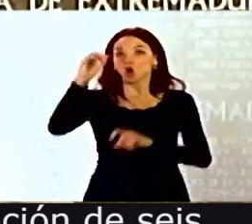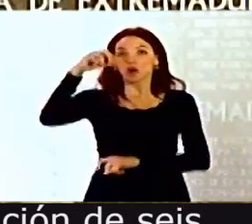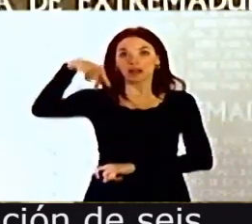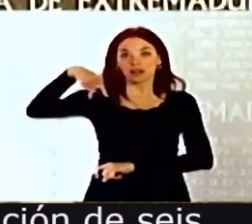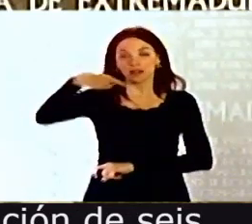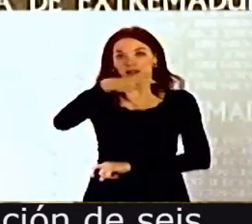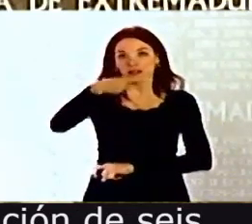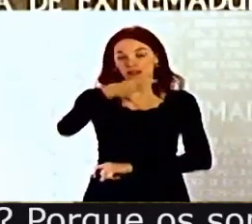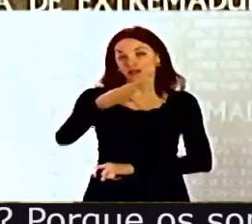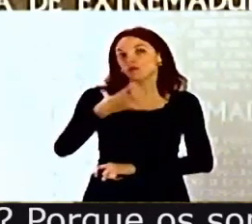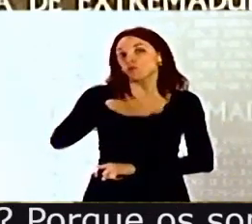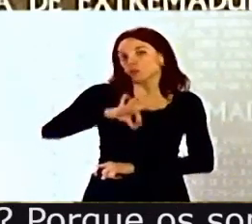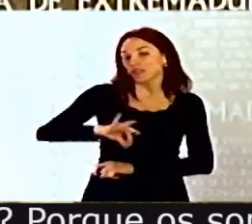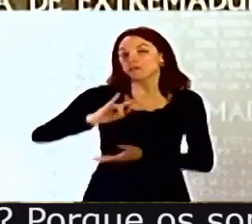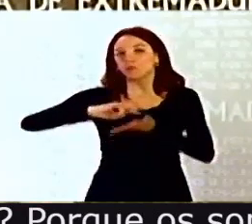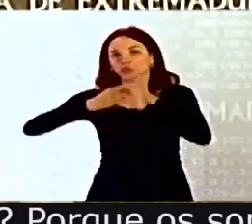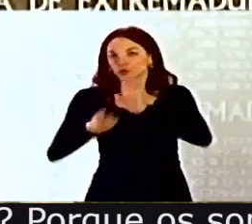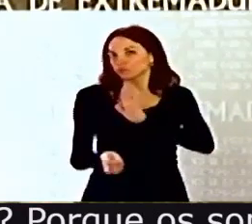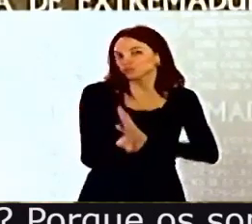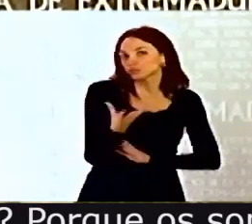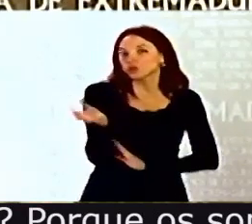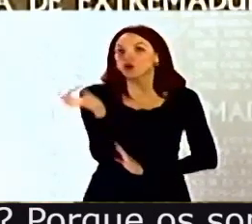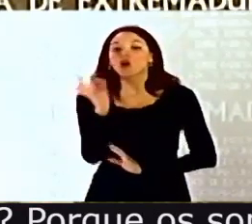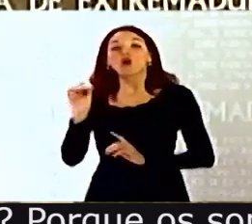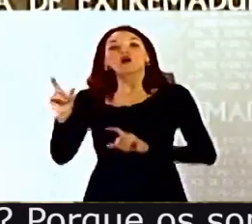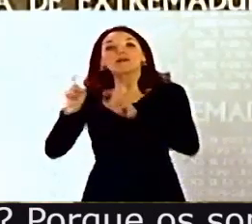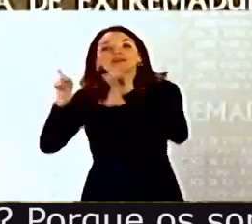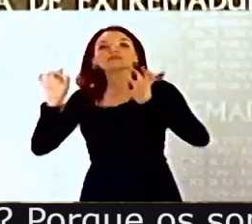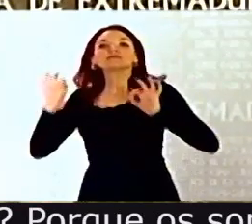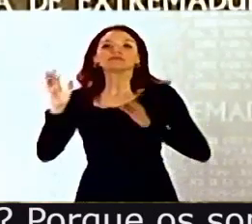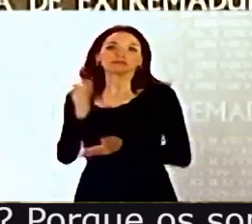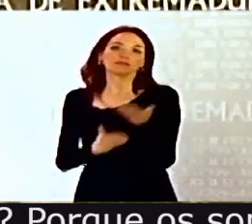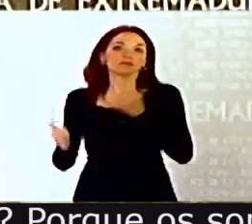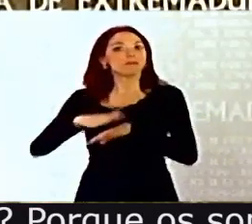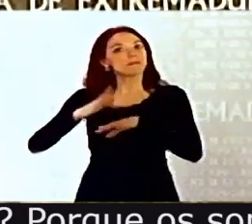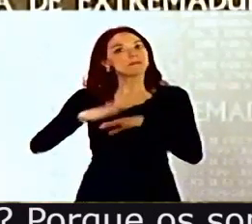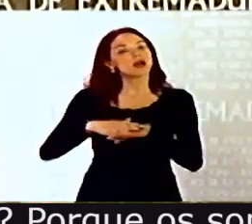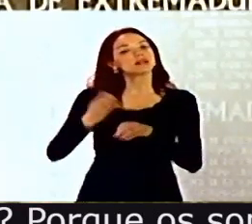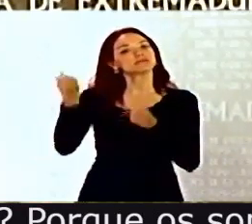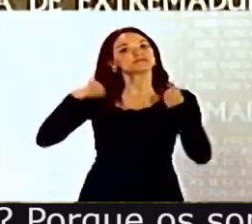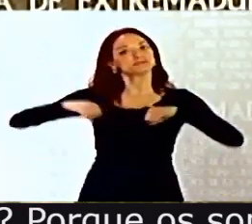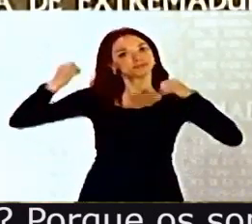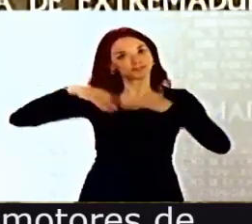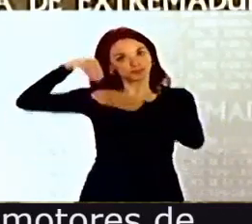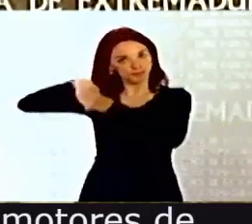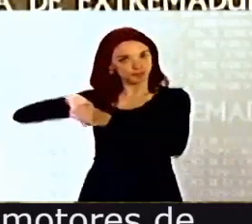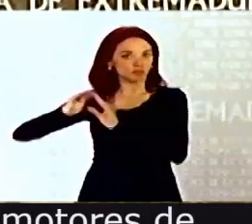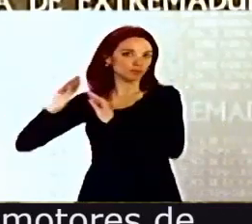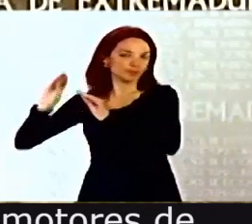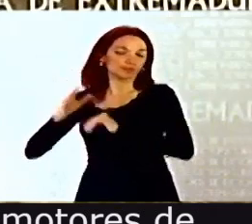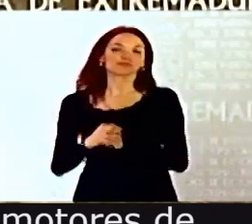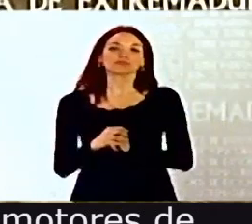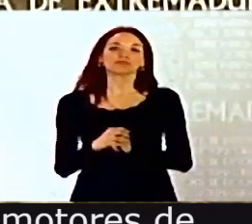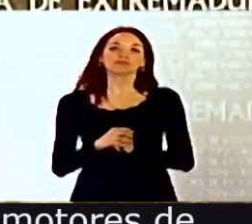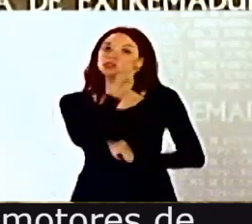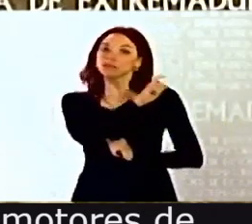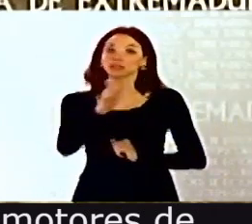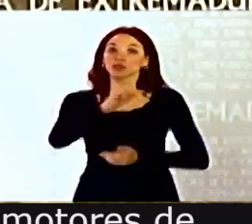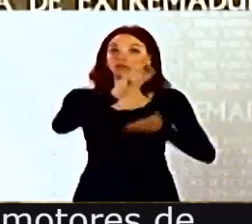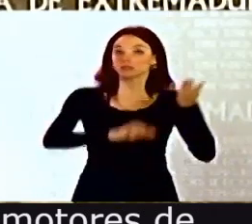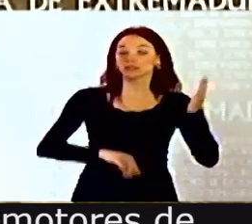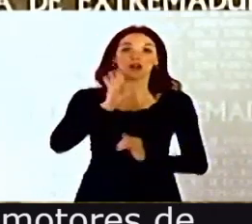promotoras de proyectos y empresas colaboradoras para la etapa de prácticas no laborales. Las personas participantes contratadas en los